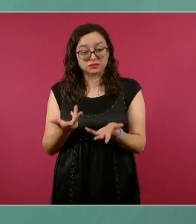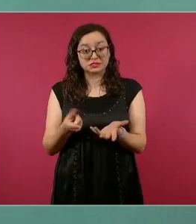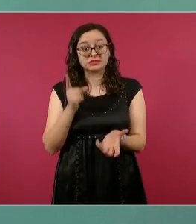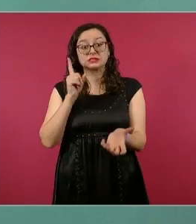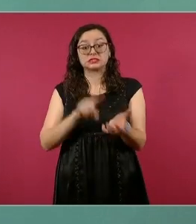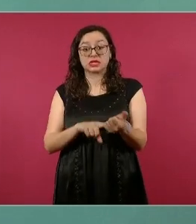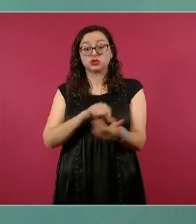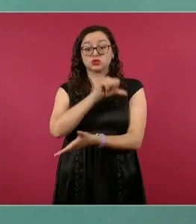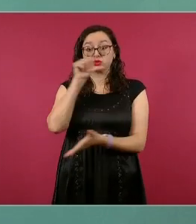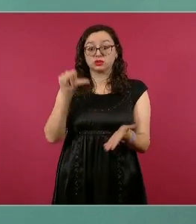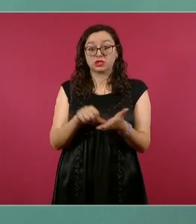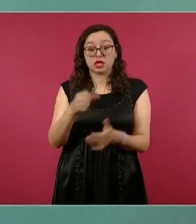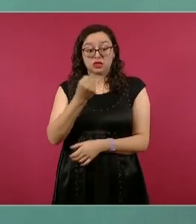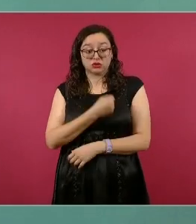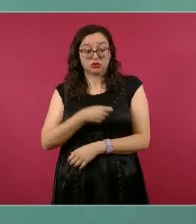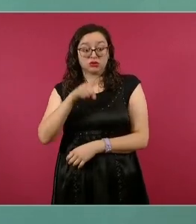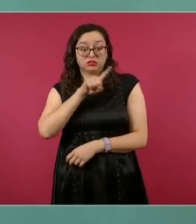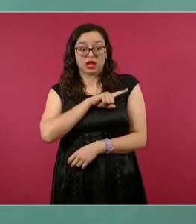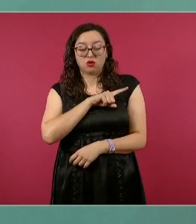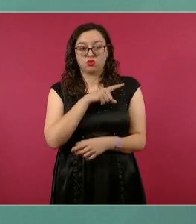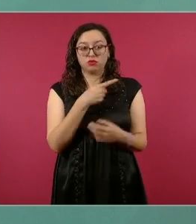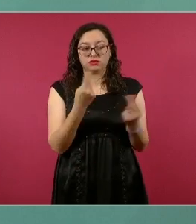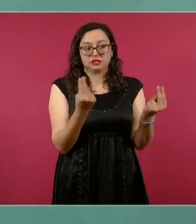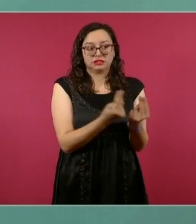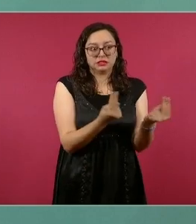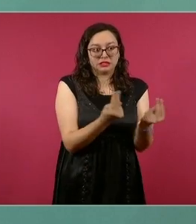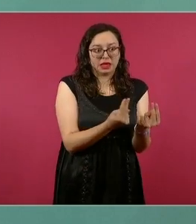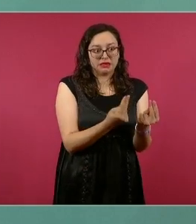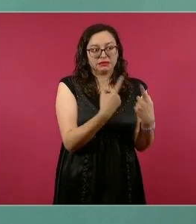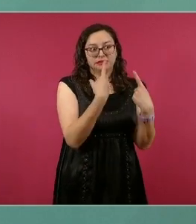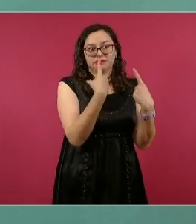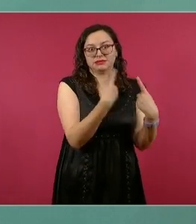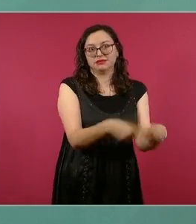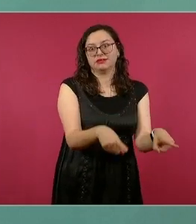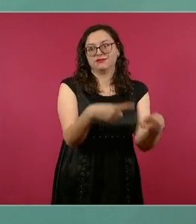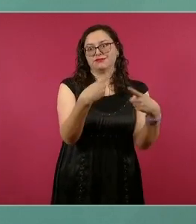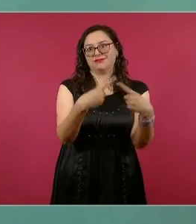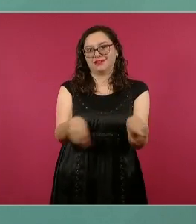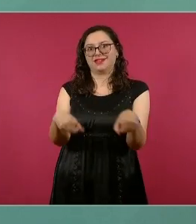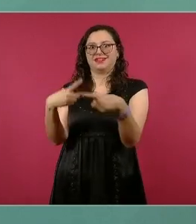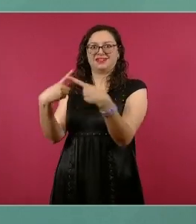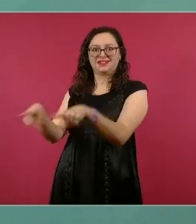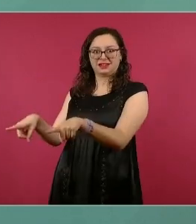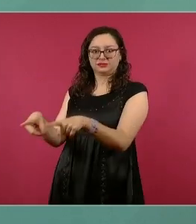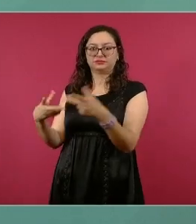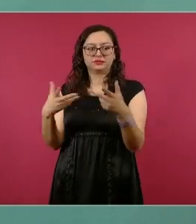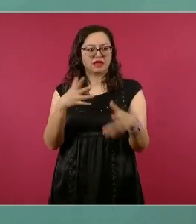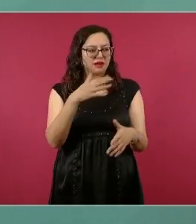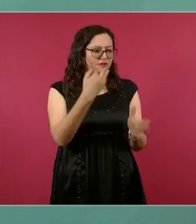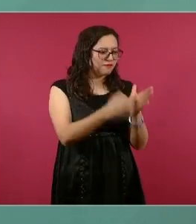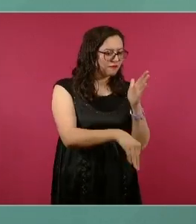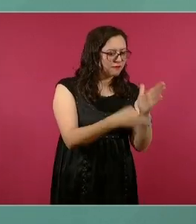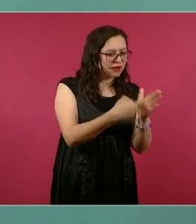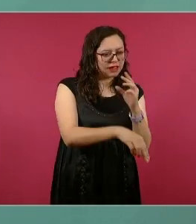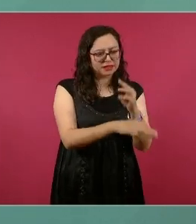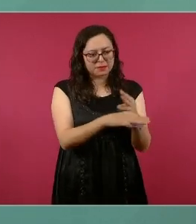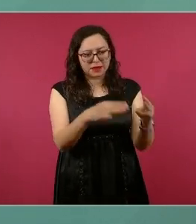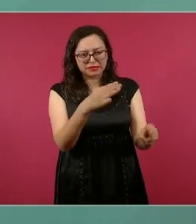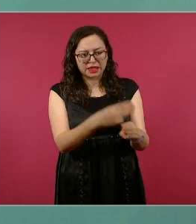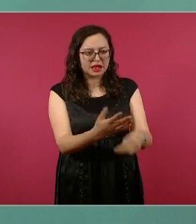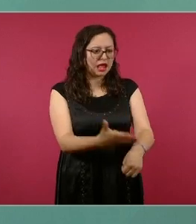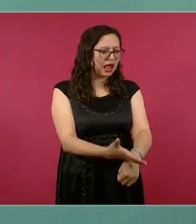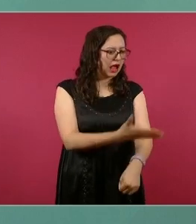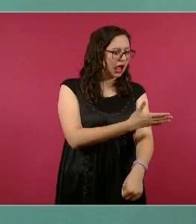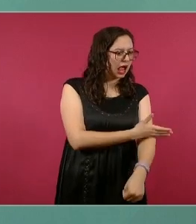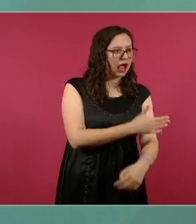de salud se desgasta de forma diferente. A algunos les falta mobiliario, otros les falta renovar plafones, otros